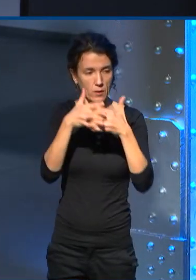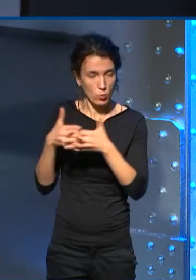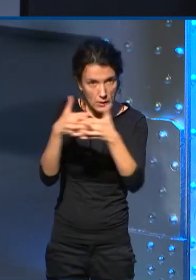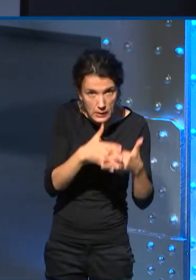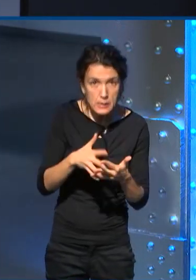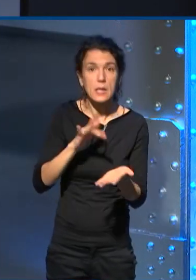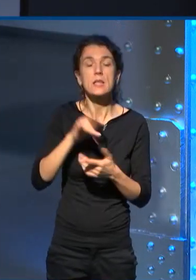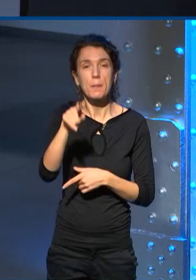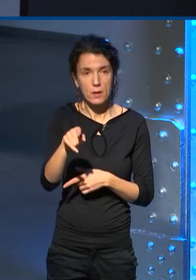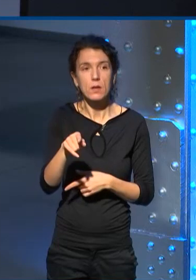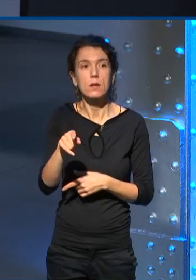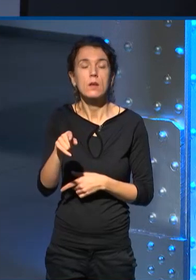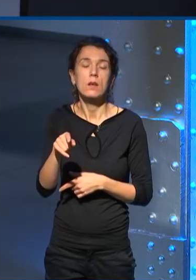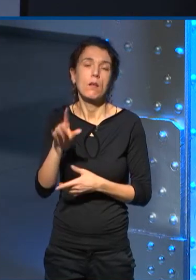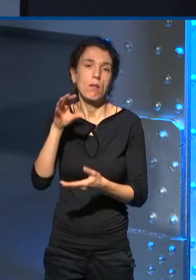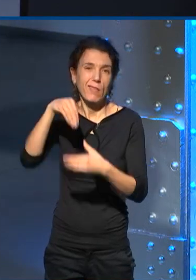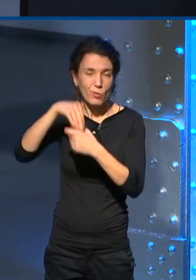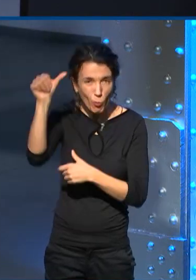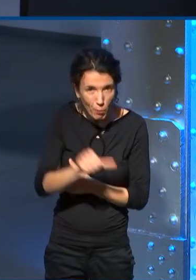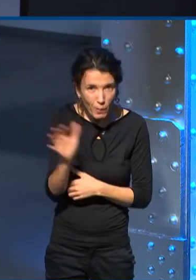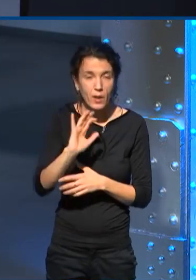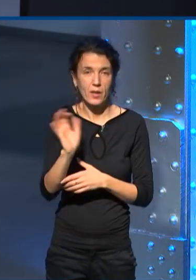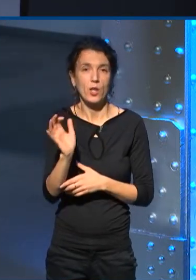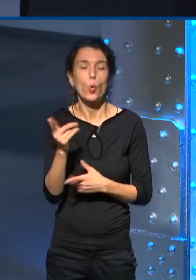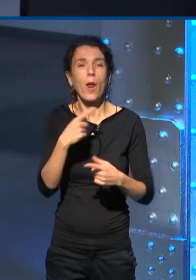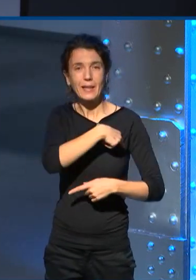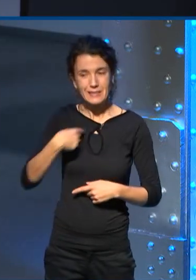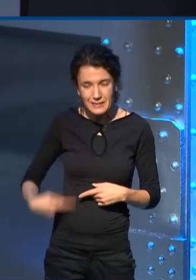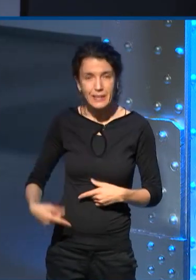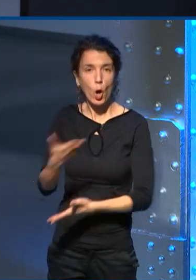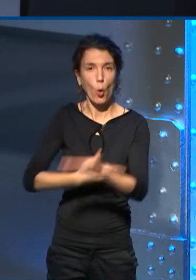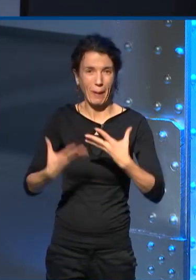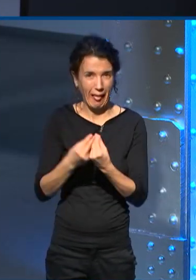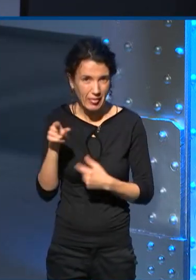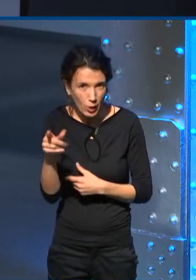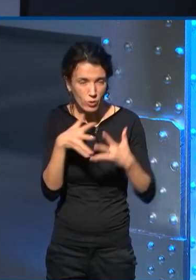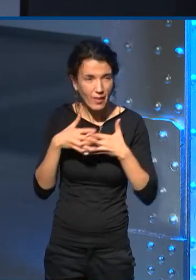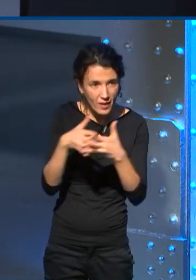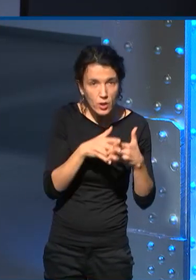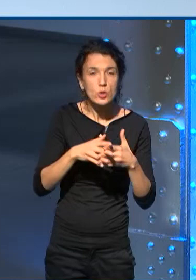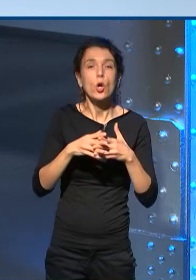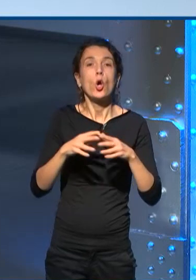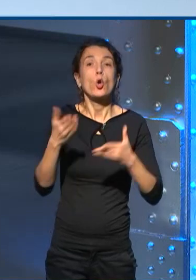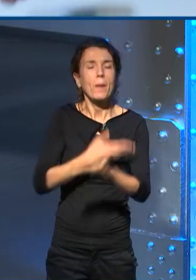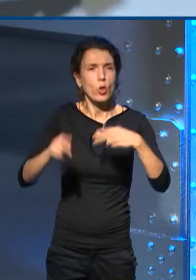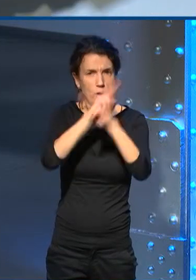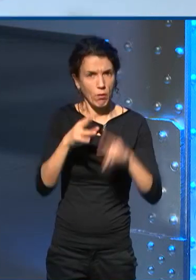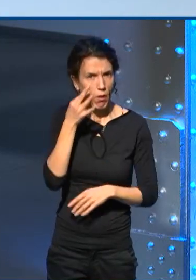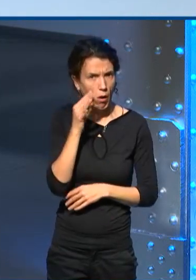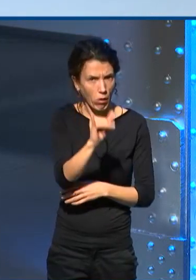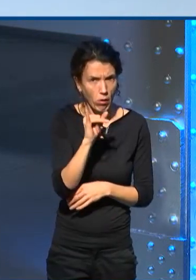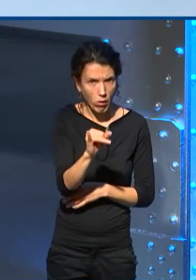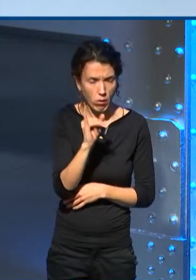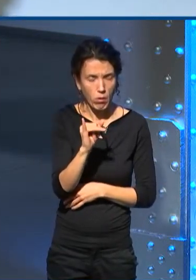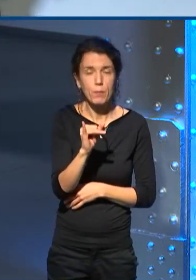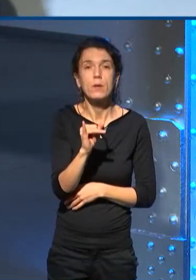ahí, estadounidense de la película, los malvados chinos pues cooperando con esto y tal. La cooperación internacional es totalmente real. Hay